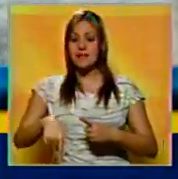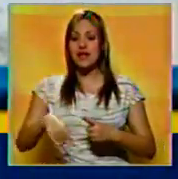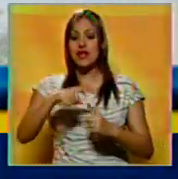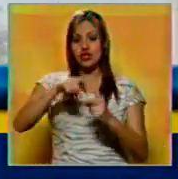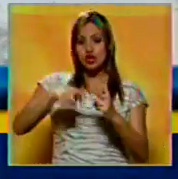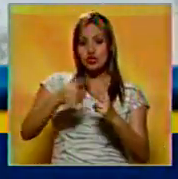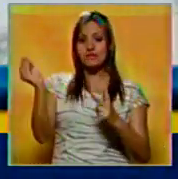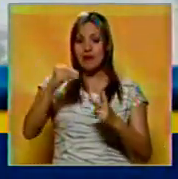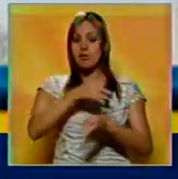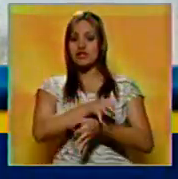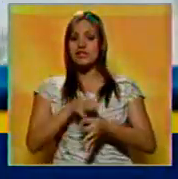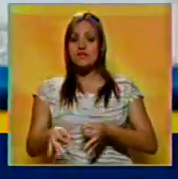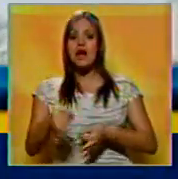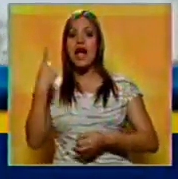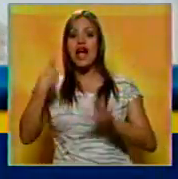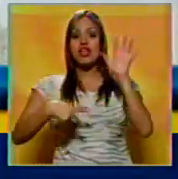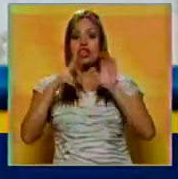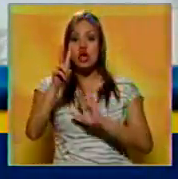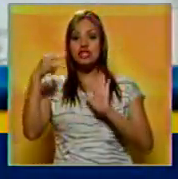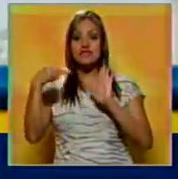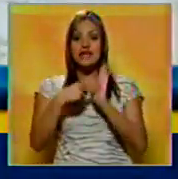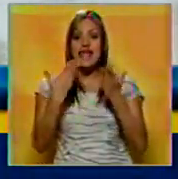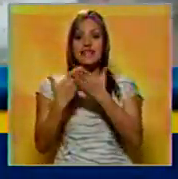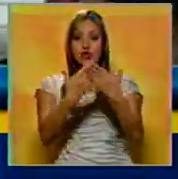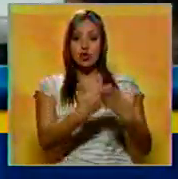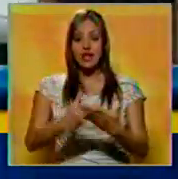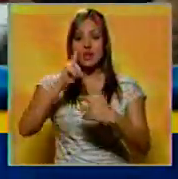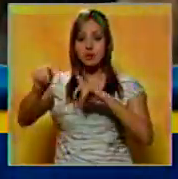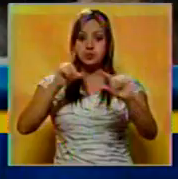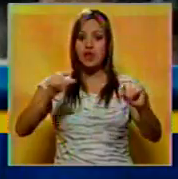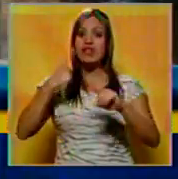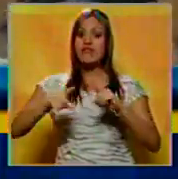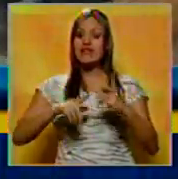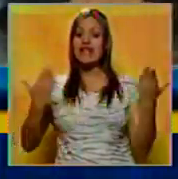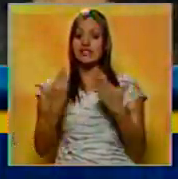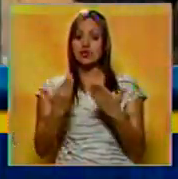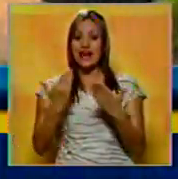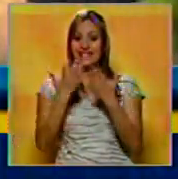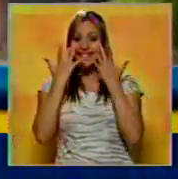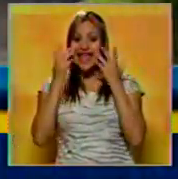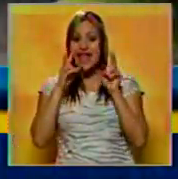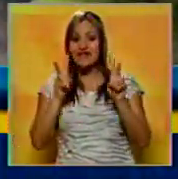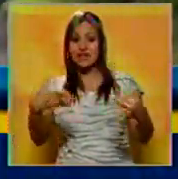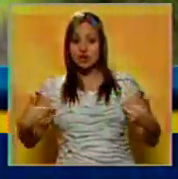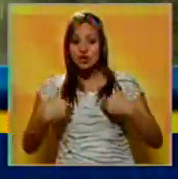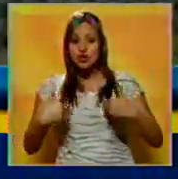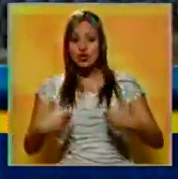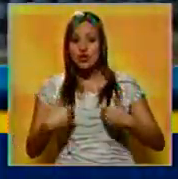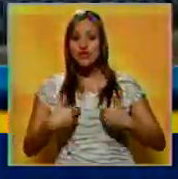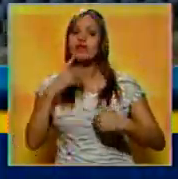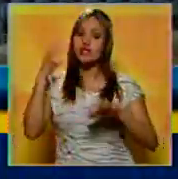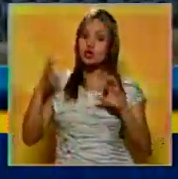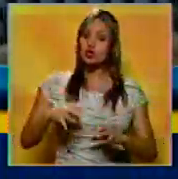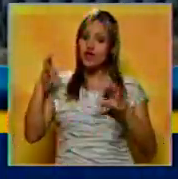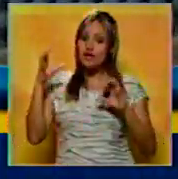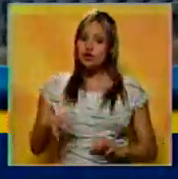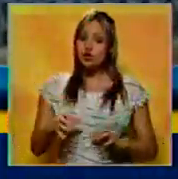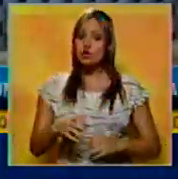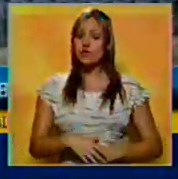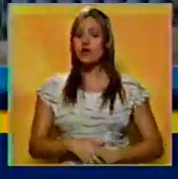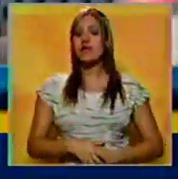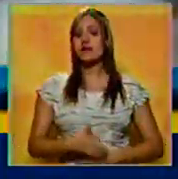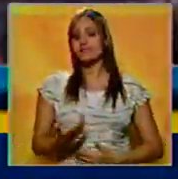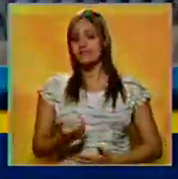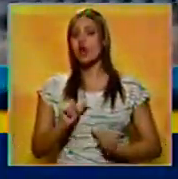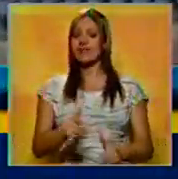se desalojaron más de 2.000 alumnos de varias escuelas que se vieron afectadas con las lluvias, provocando que